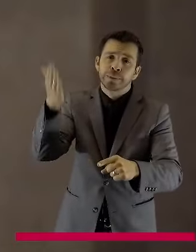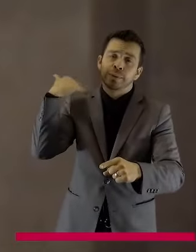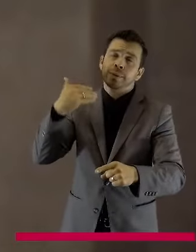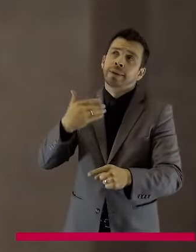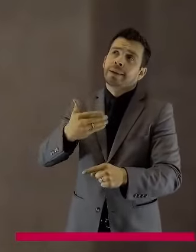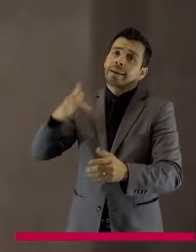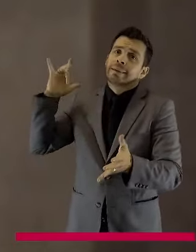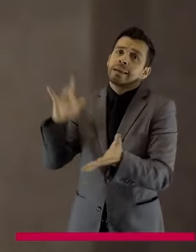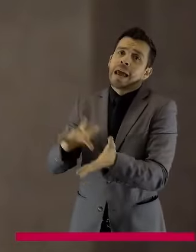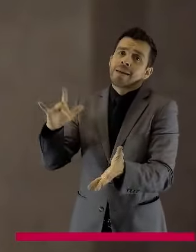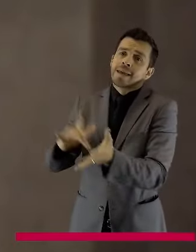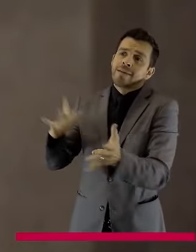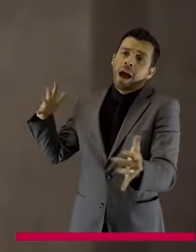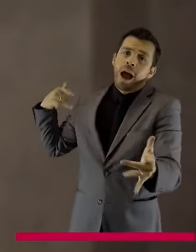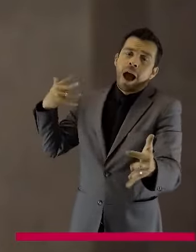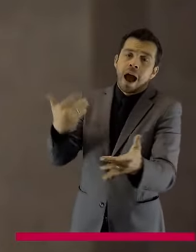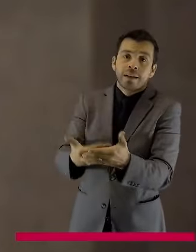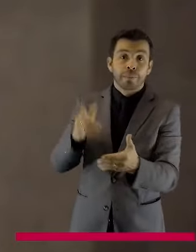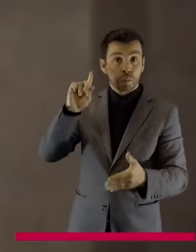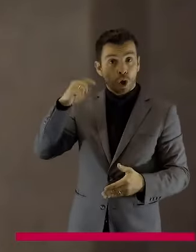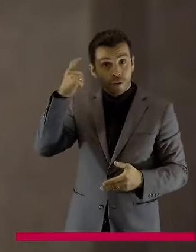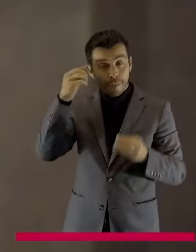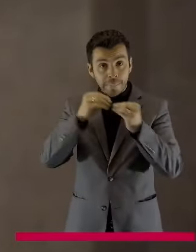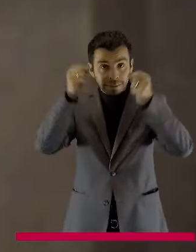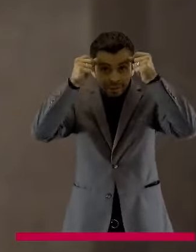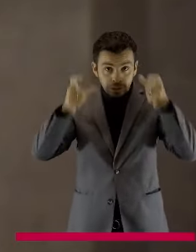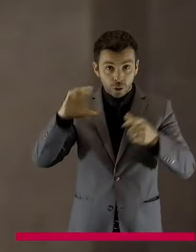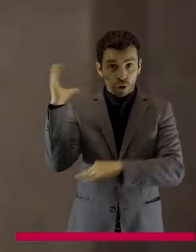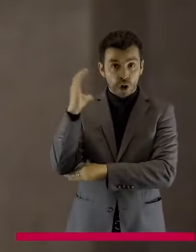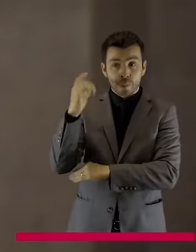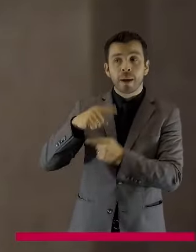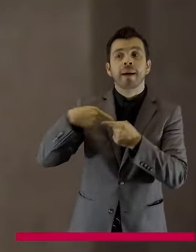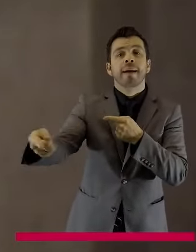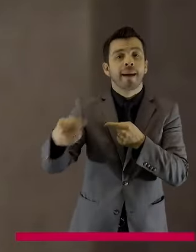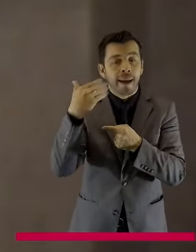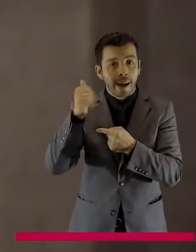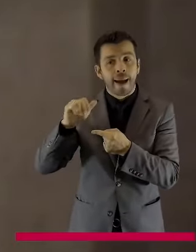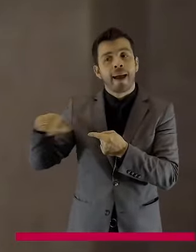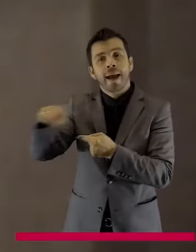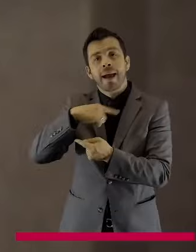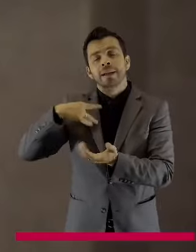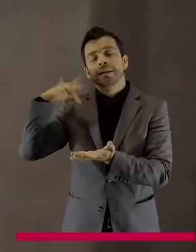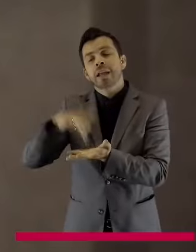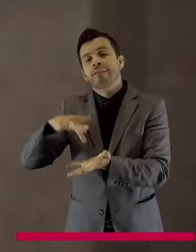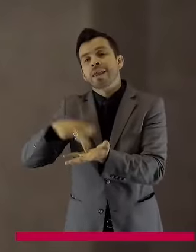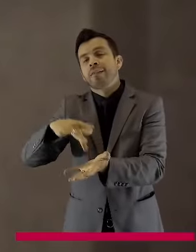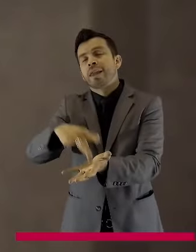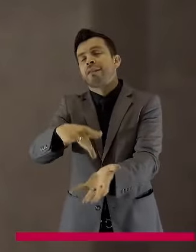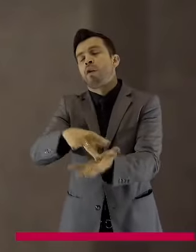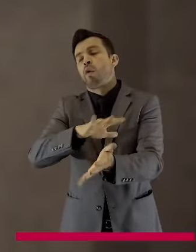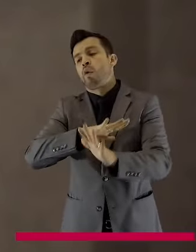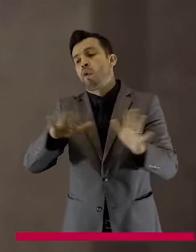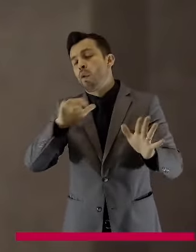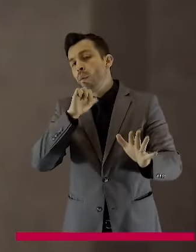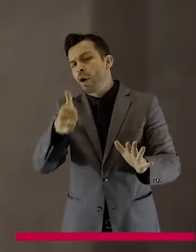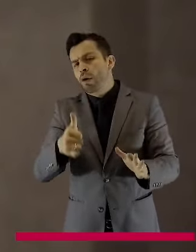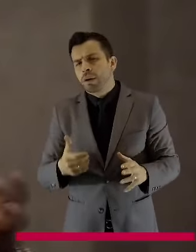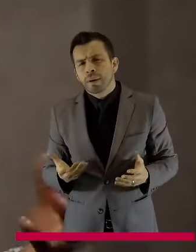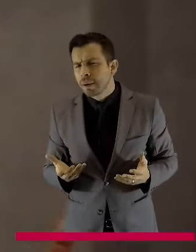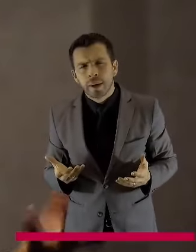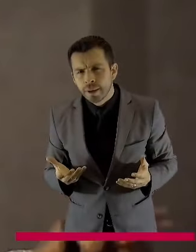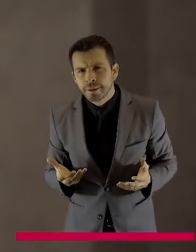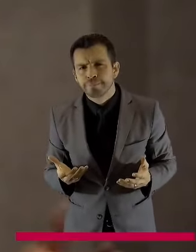colombiano y el Gobierno Nacional ha tenido con las mujeres de este país. Y una de esas deudas es